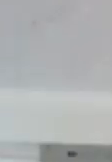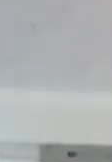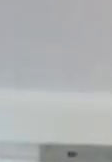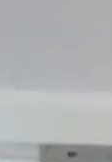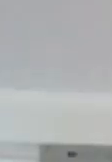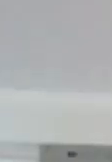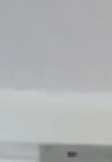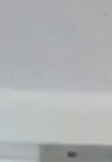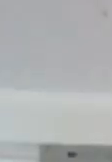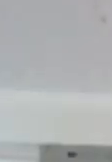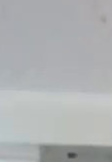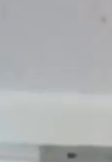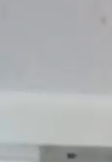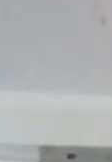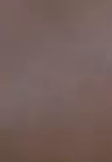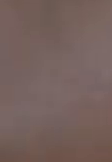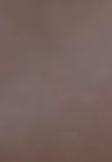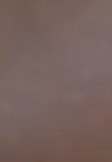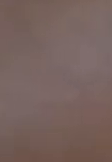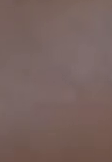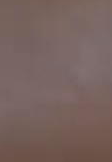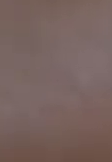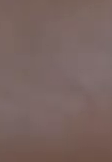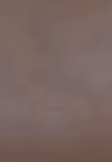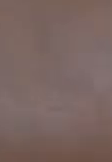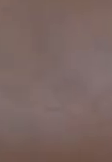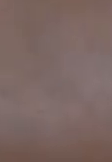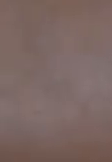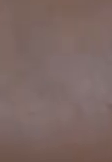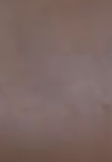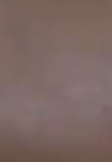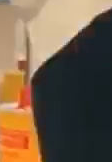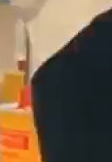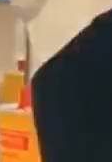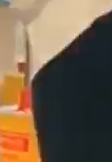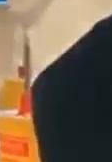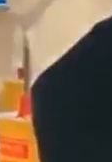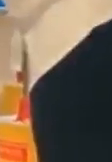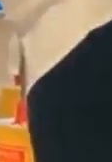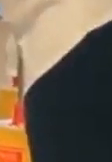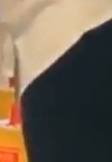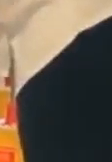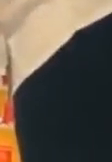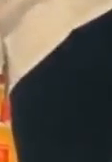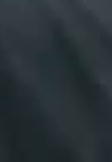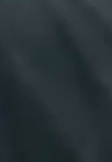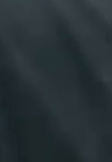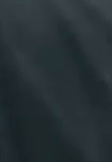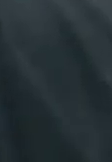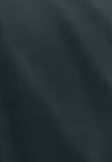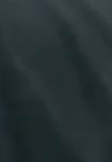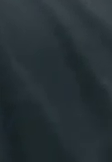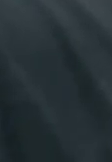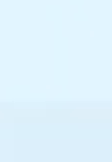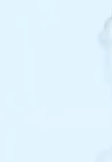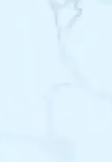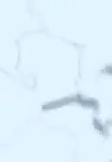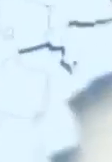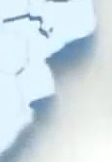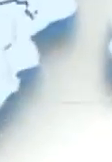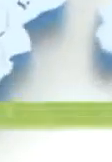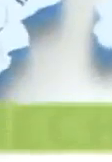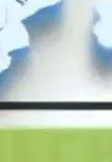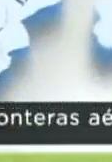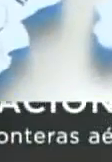las diversas vacunas, la enorme mayoría debe hacer milagros para inmunizar a sus pueblos.